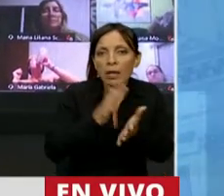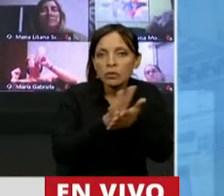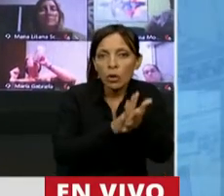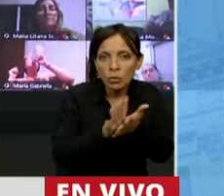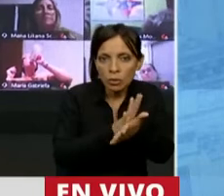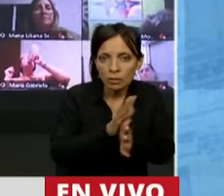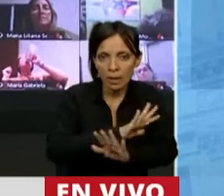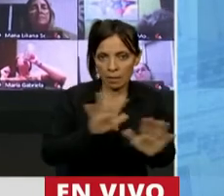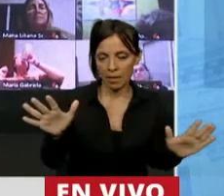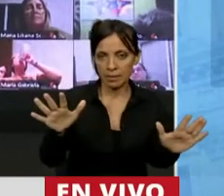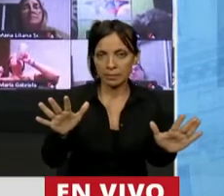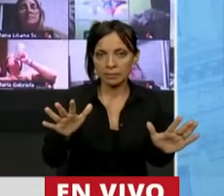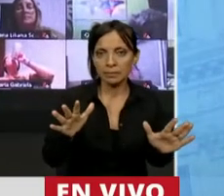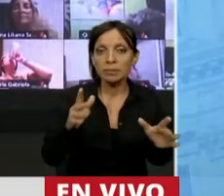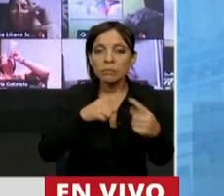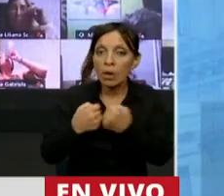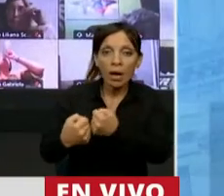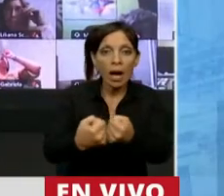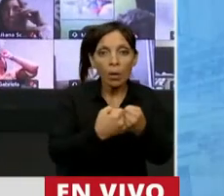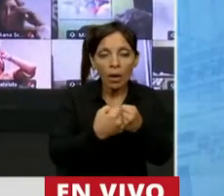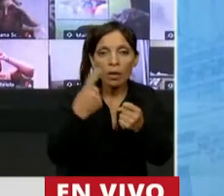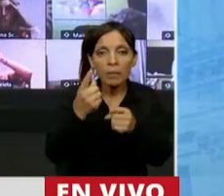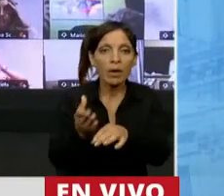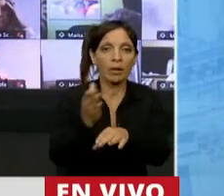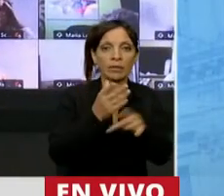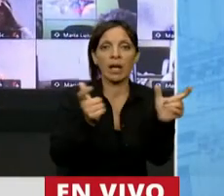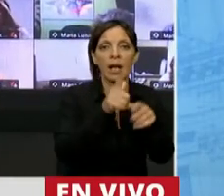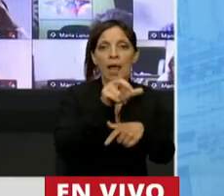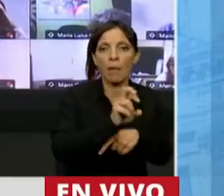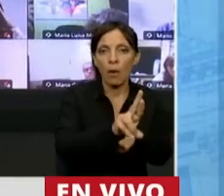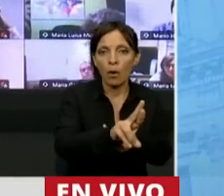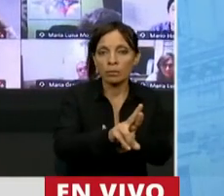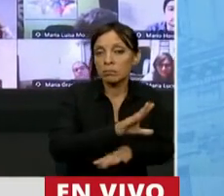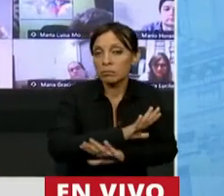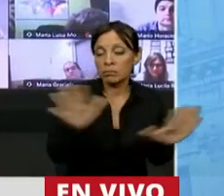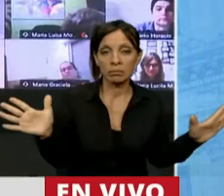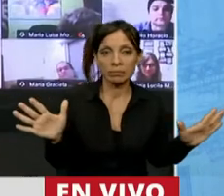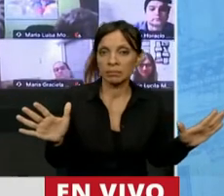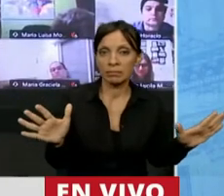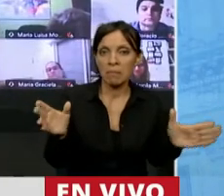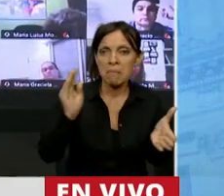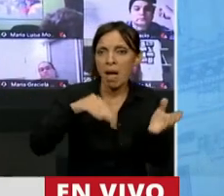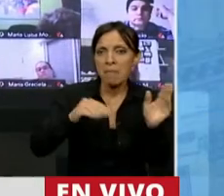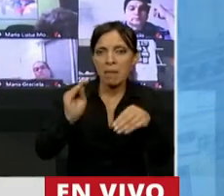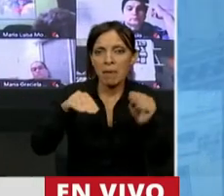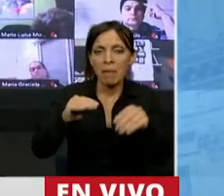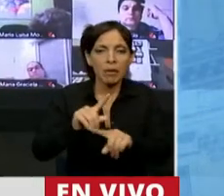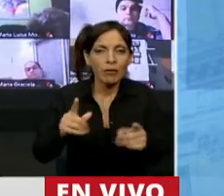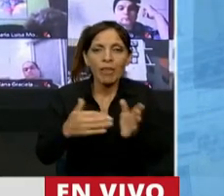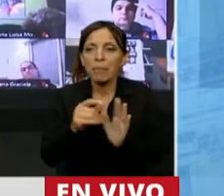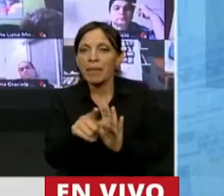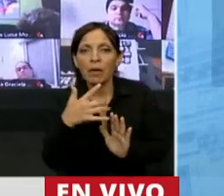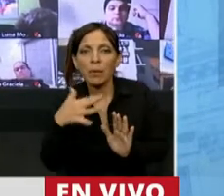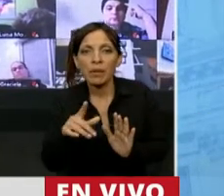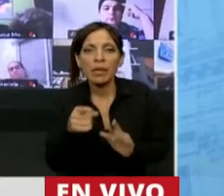solucionar esto, por consenso en labor parlamentaria, punto. No hay ninguna otra interpretación. Y usted